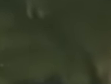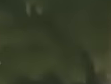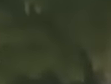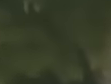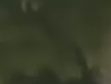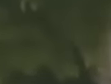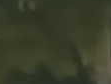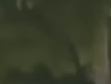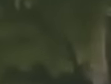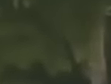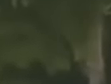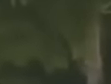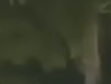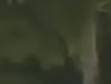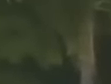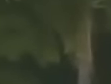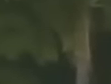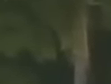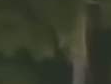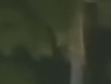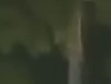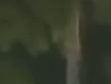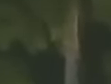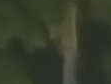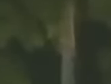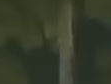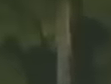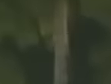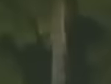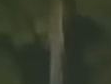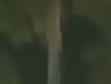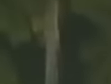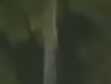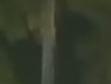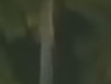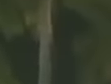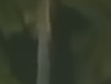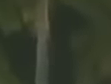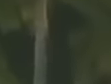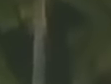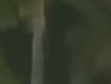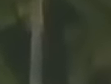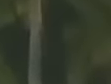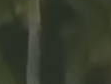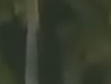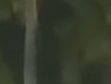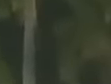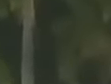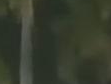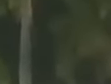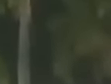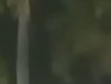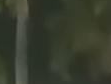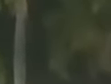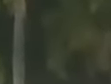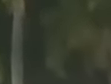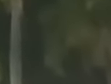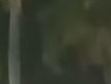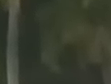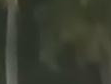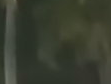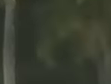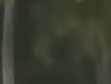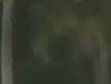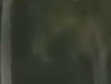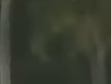con diputados y diputadas del Bloque de la Patria, esto previo a la sesión de instalación de este viernes 5